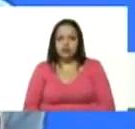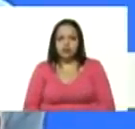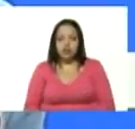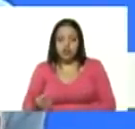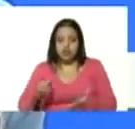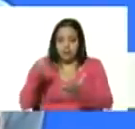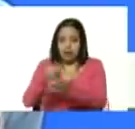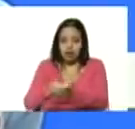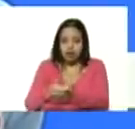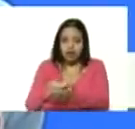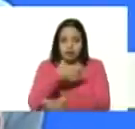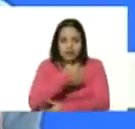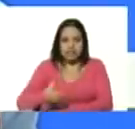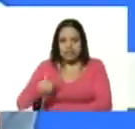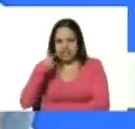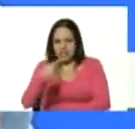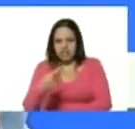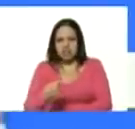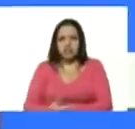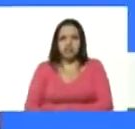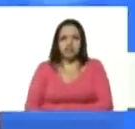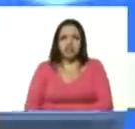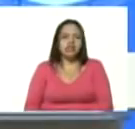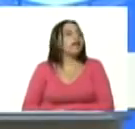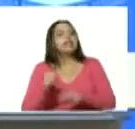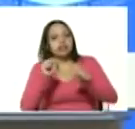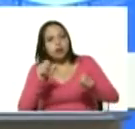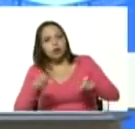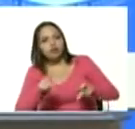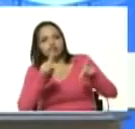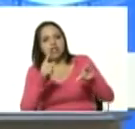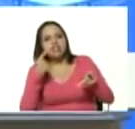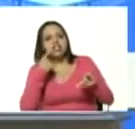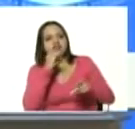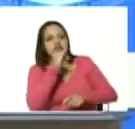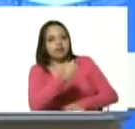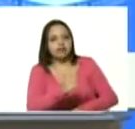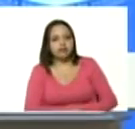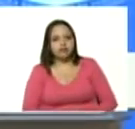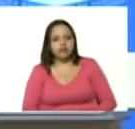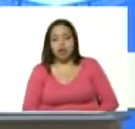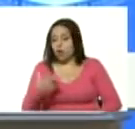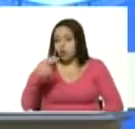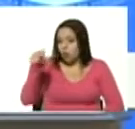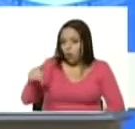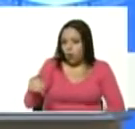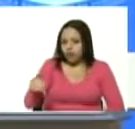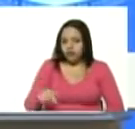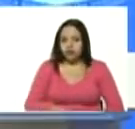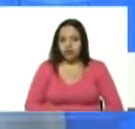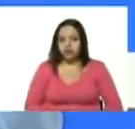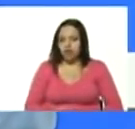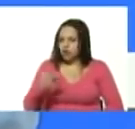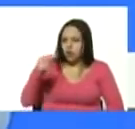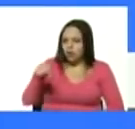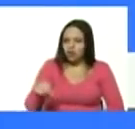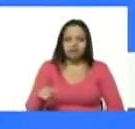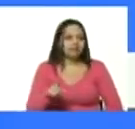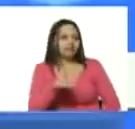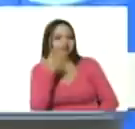El presidente dijo en su momento se dirá. Oportunamente se será informado. No será hoy. ¿Ah? No será hoy.